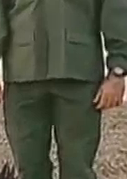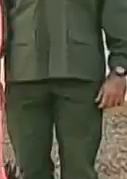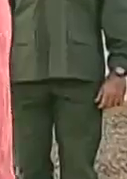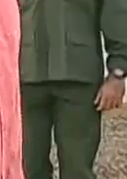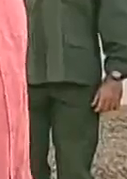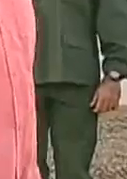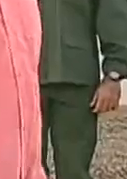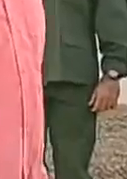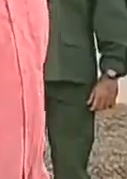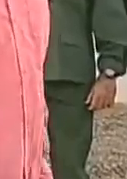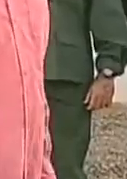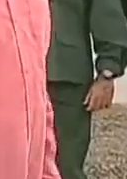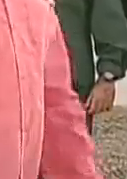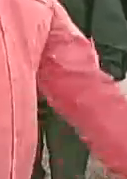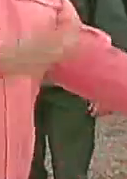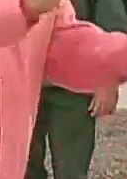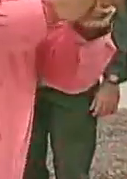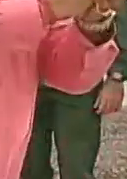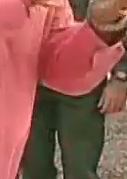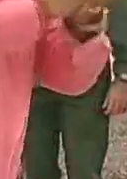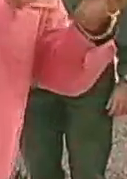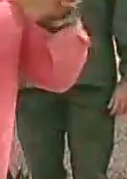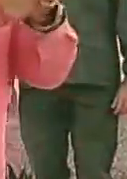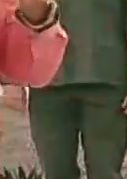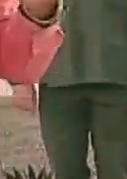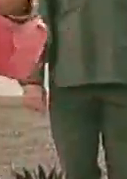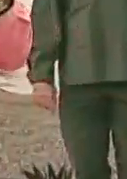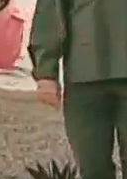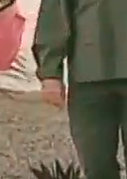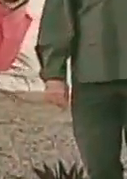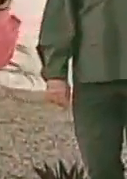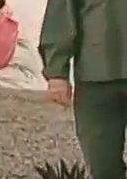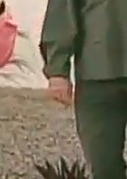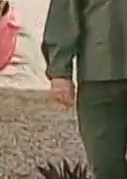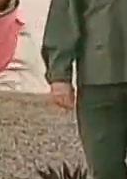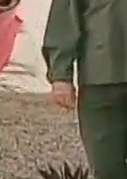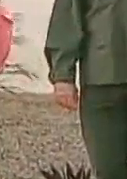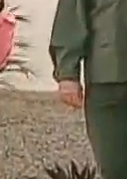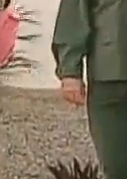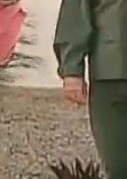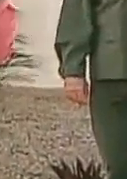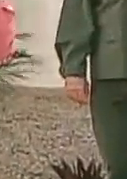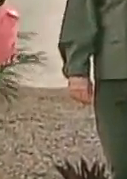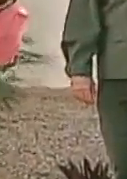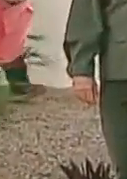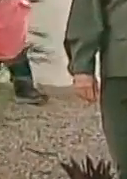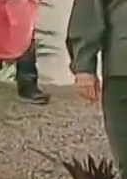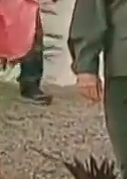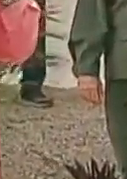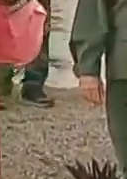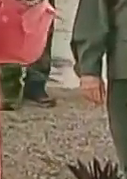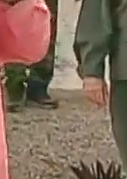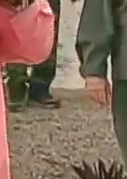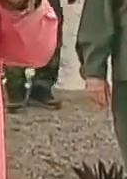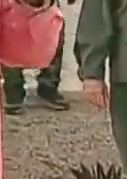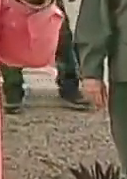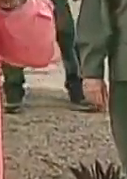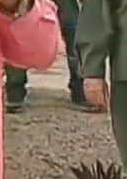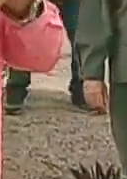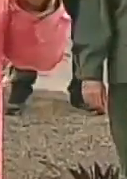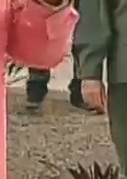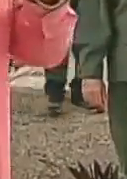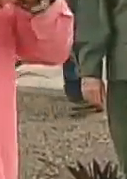Presidente de la República Bolivariana de Venezuela, Nicolás Maduro Moros, en compañía de la primera combatiente, Cilia